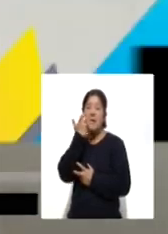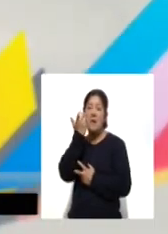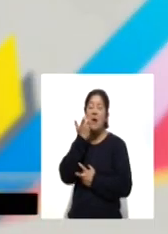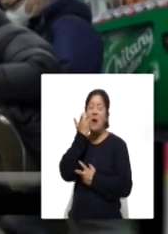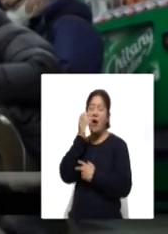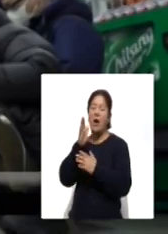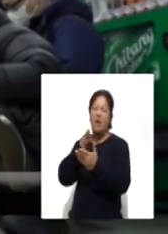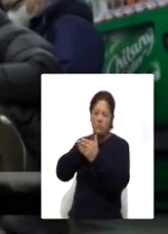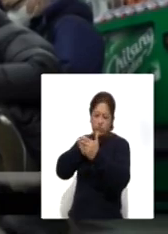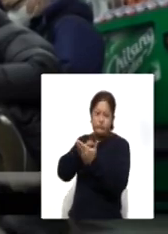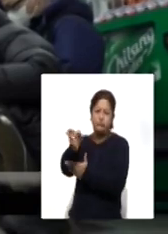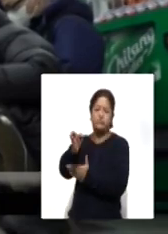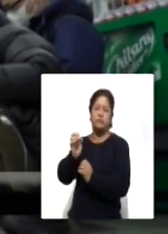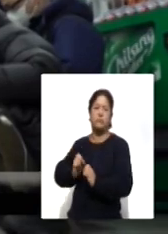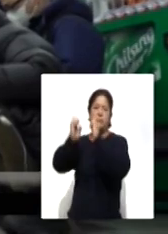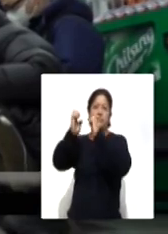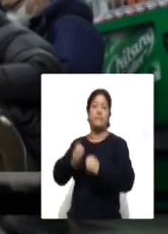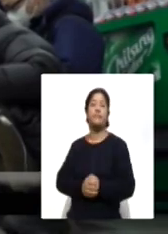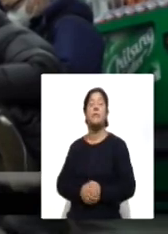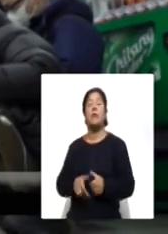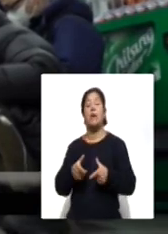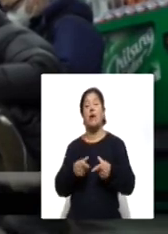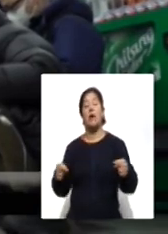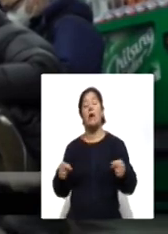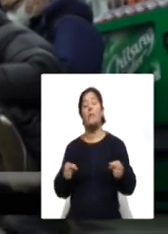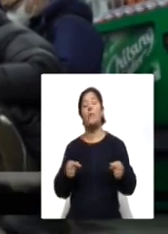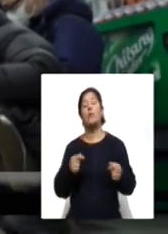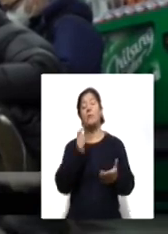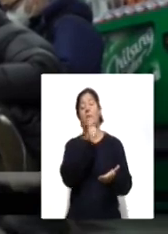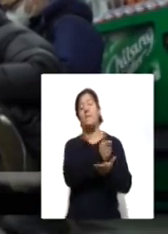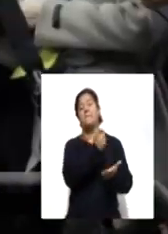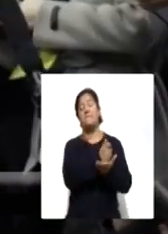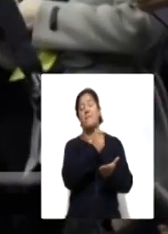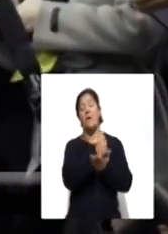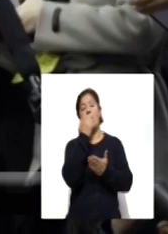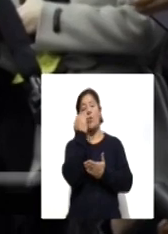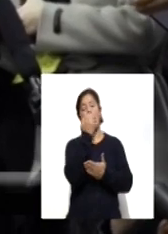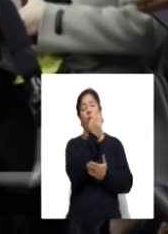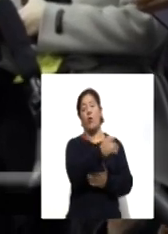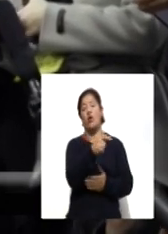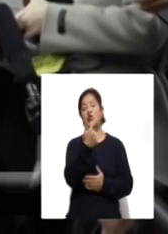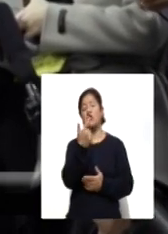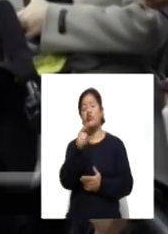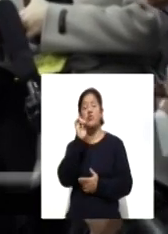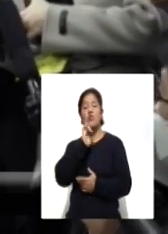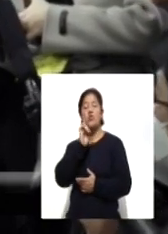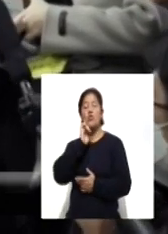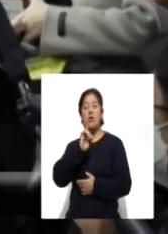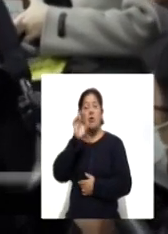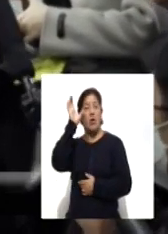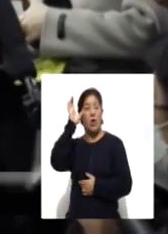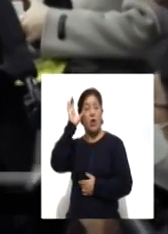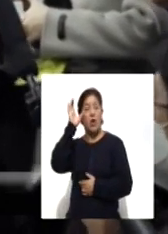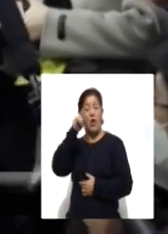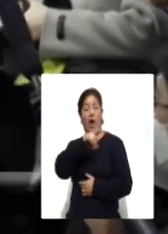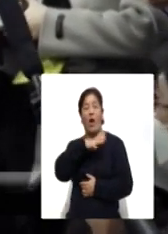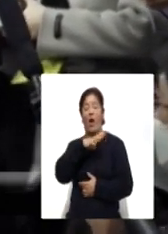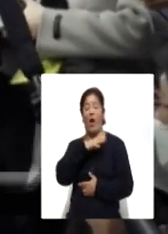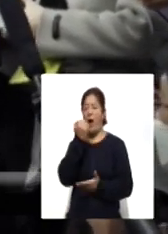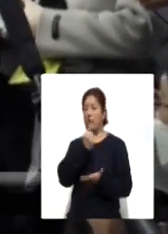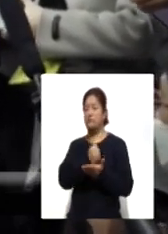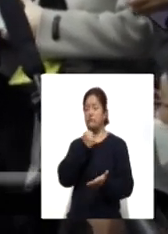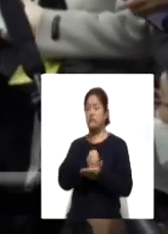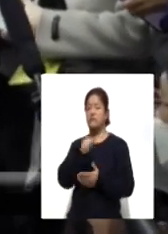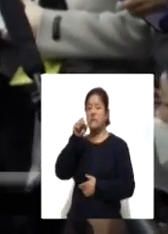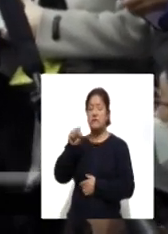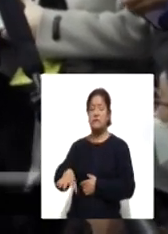edificio. Japón deberá indemnizar a 12 mujeres surcoreanas sometidas a esclavitud sexual en los burdeles del ejército imperial durante